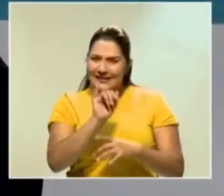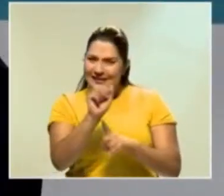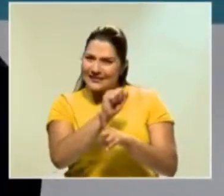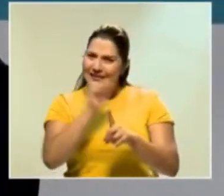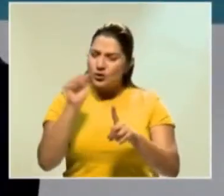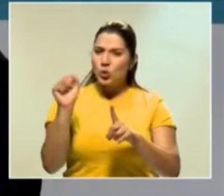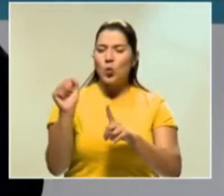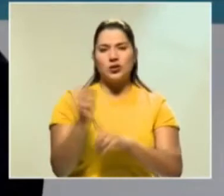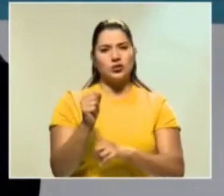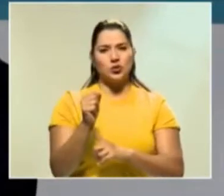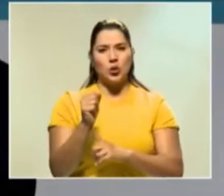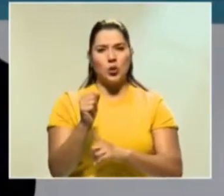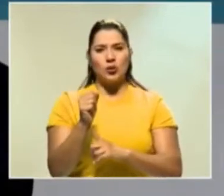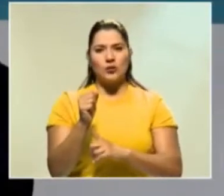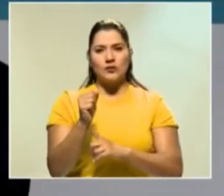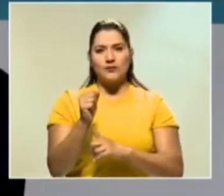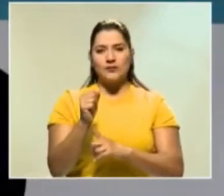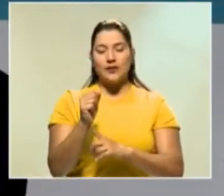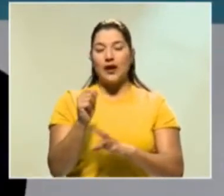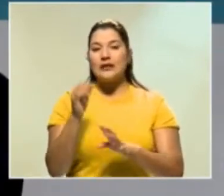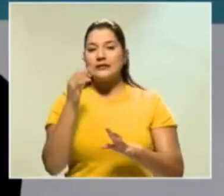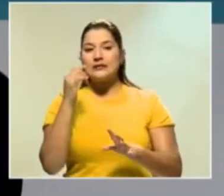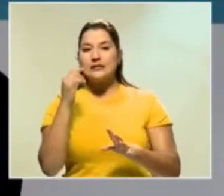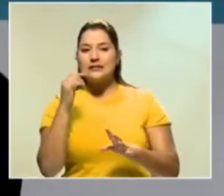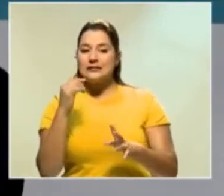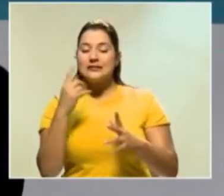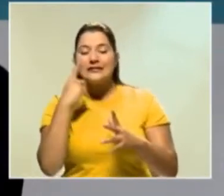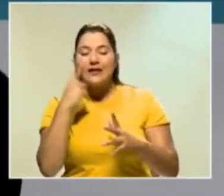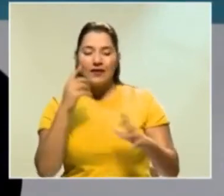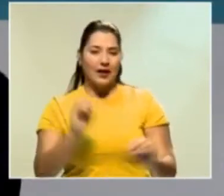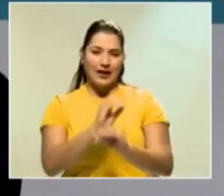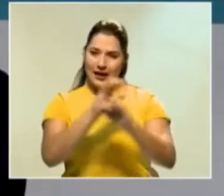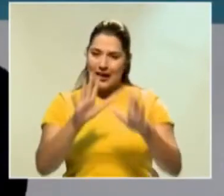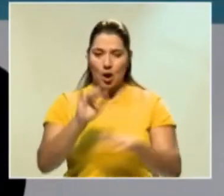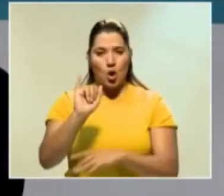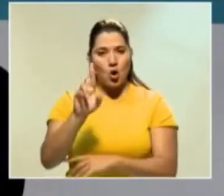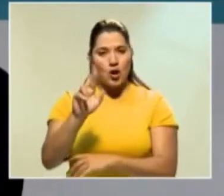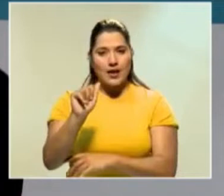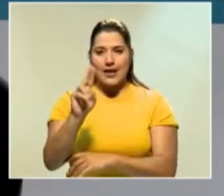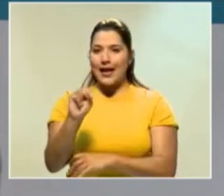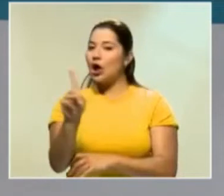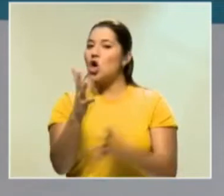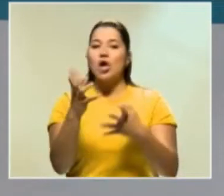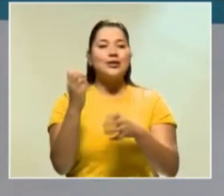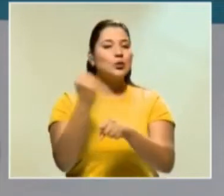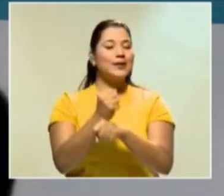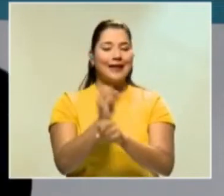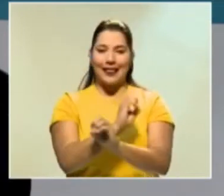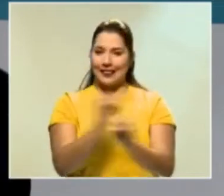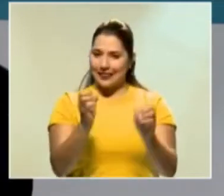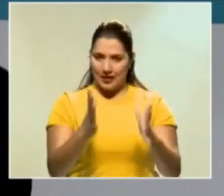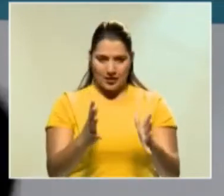intención de no causar bajas estadounidenses. Quisiera saber cuál es la